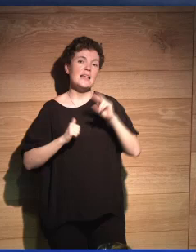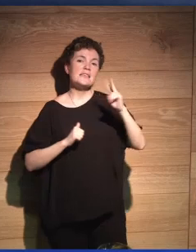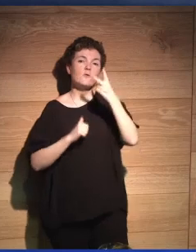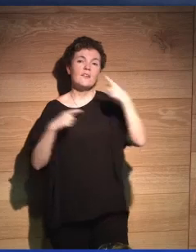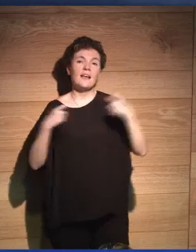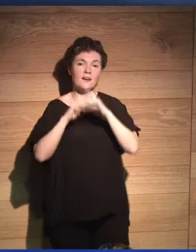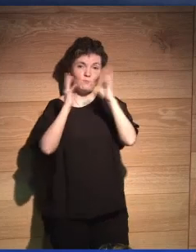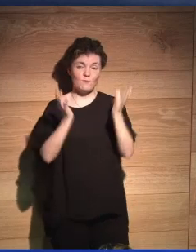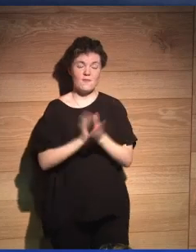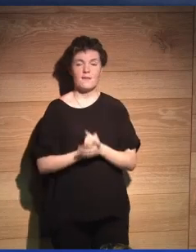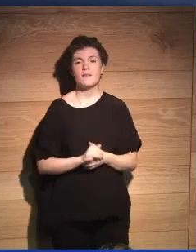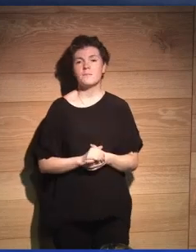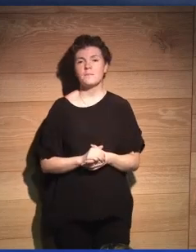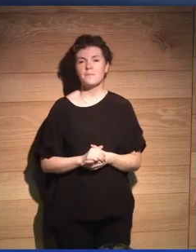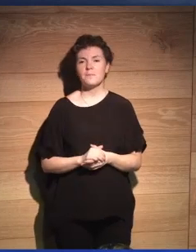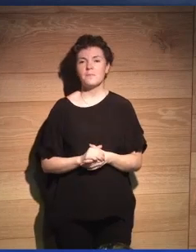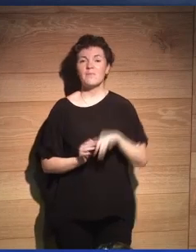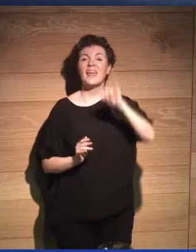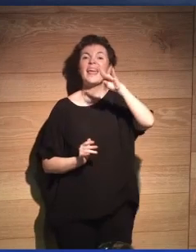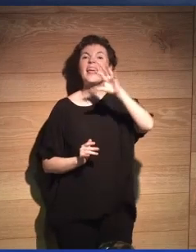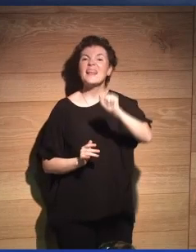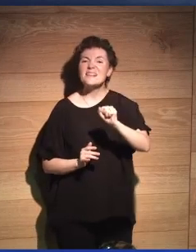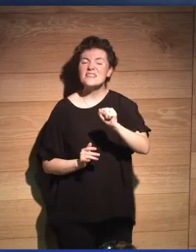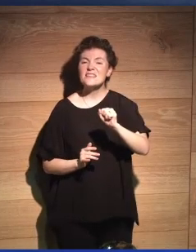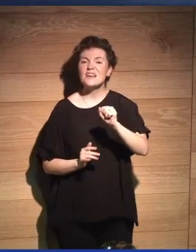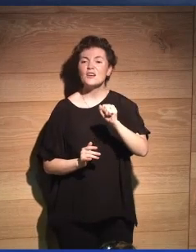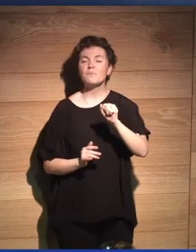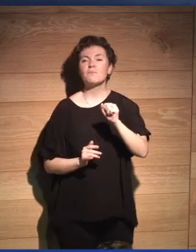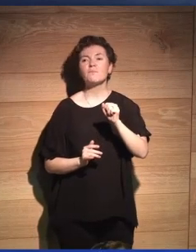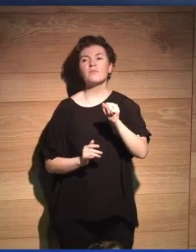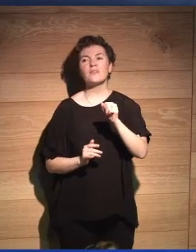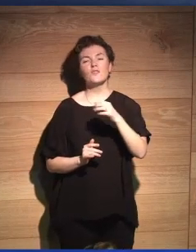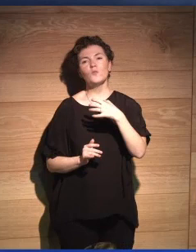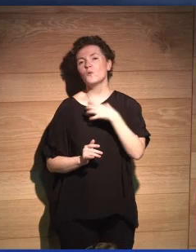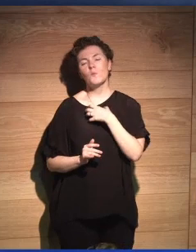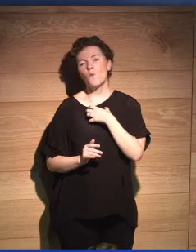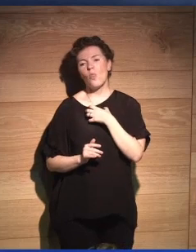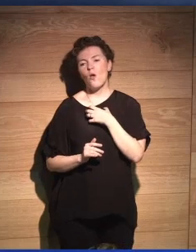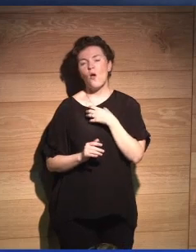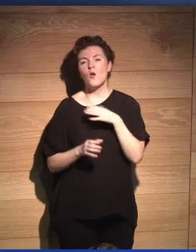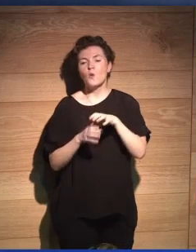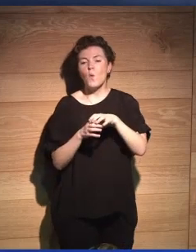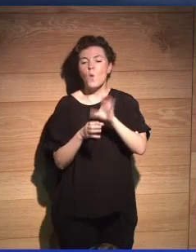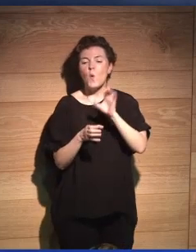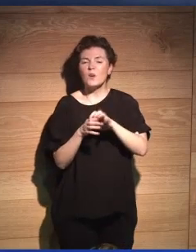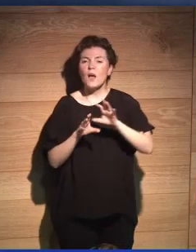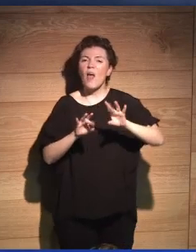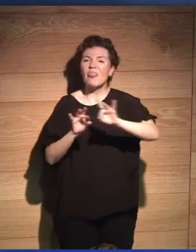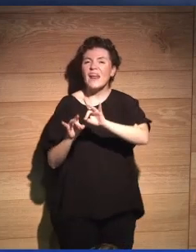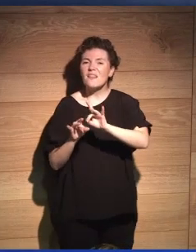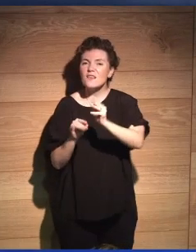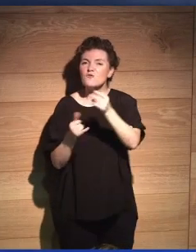Segunda Guerra Mundial. Ilsa no pudo abrir la urna con las